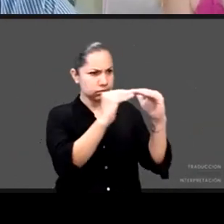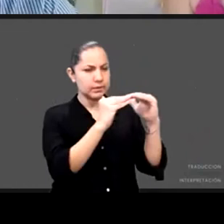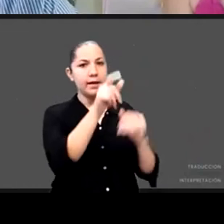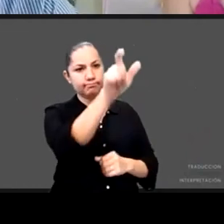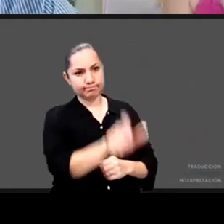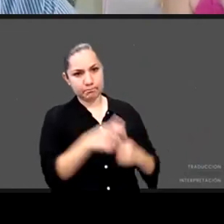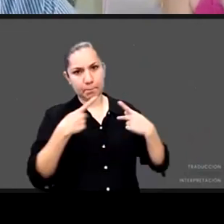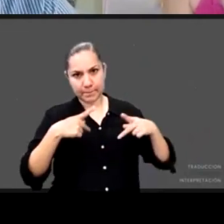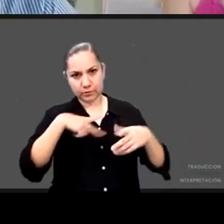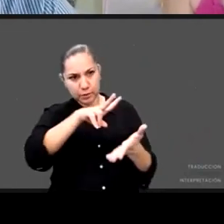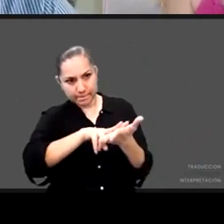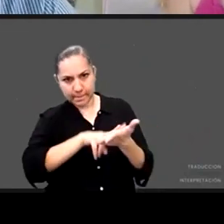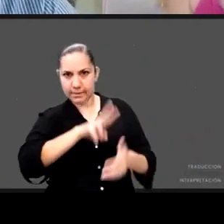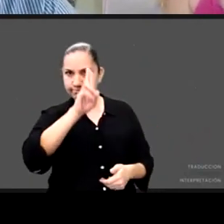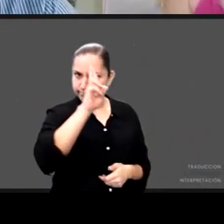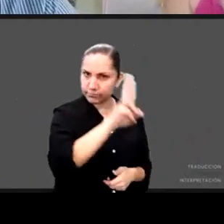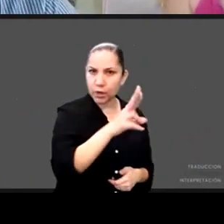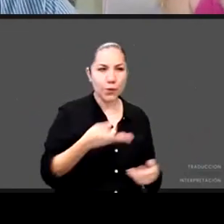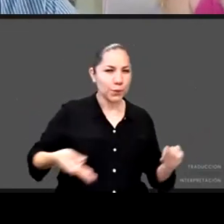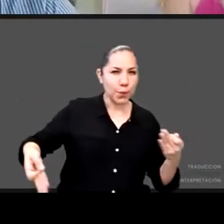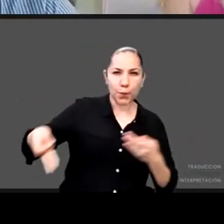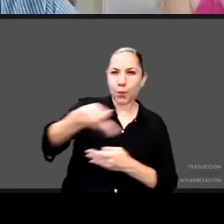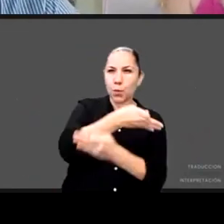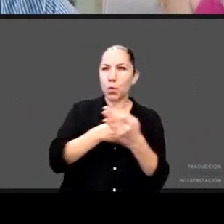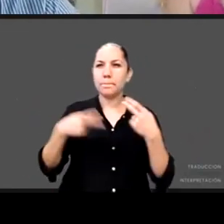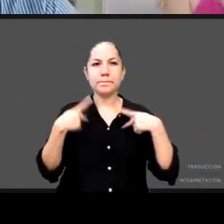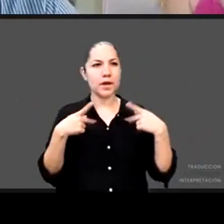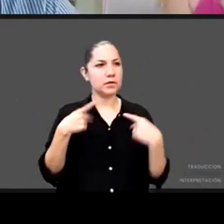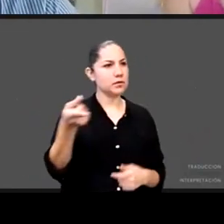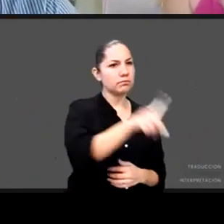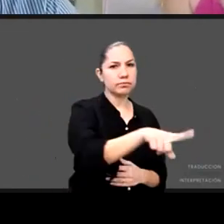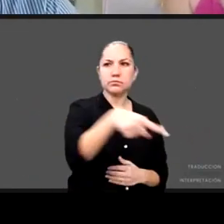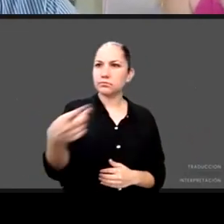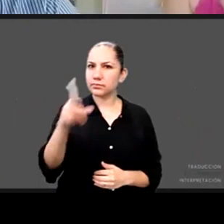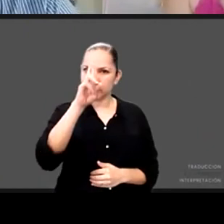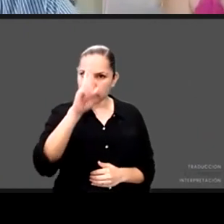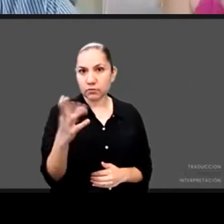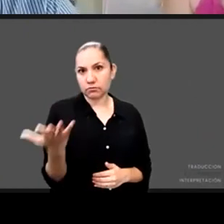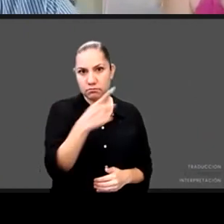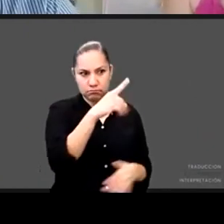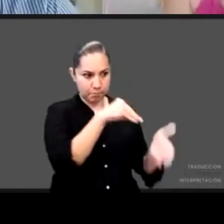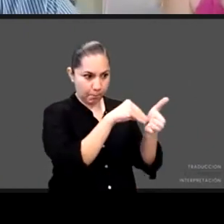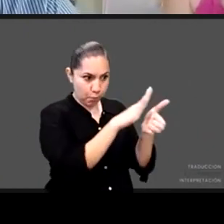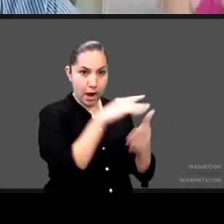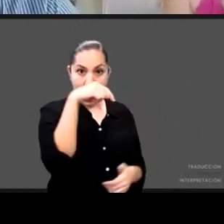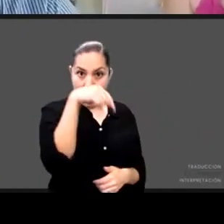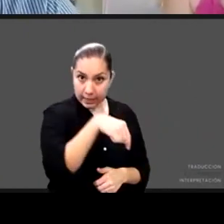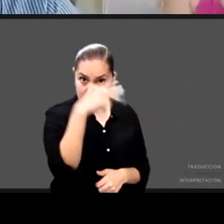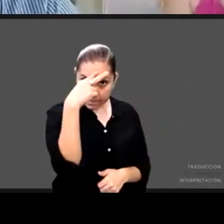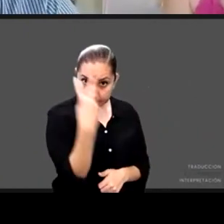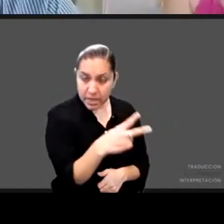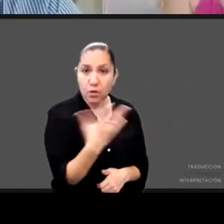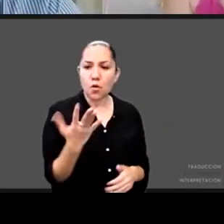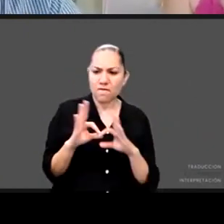y del respeto de todas las personas y diga que en México está explícitamente prohibido cualquier forma de violencia